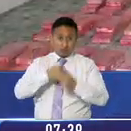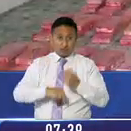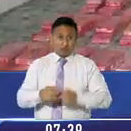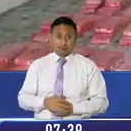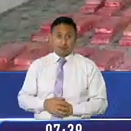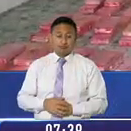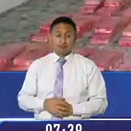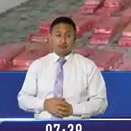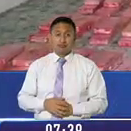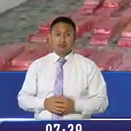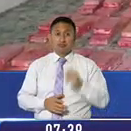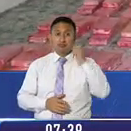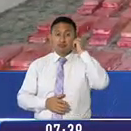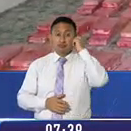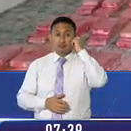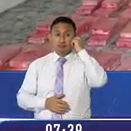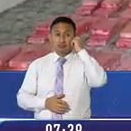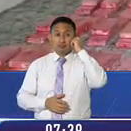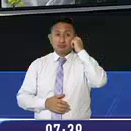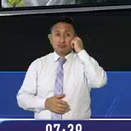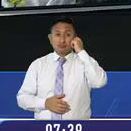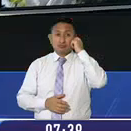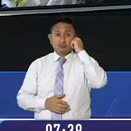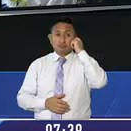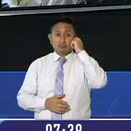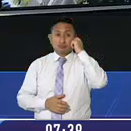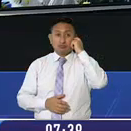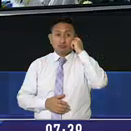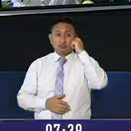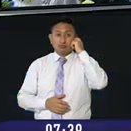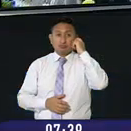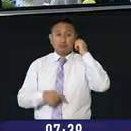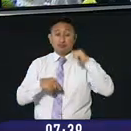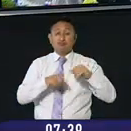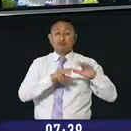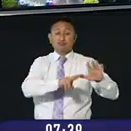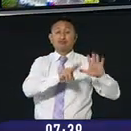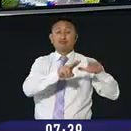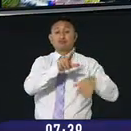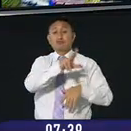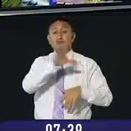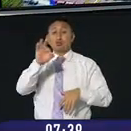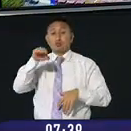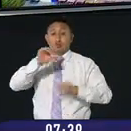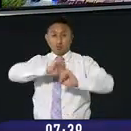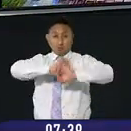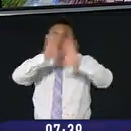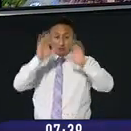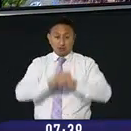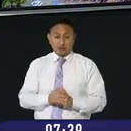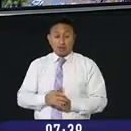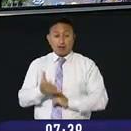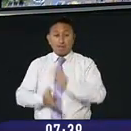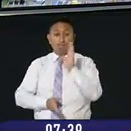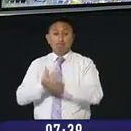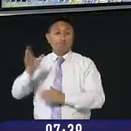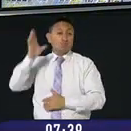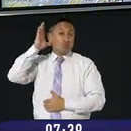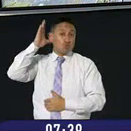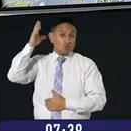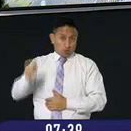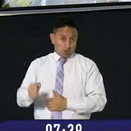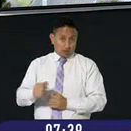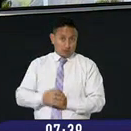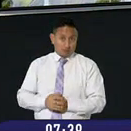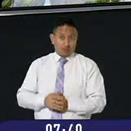Informó Mauricio Sánchez. 7:39 de la mañana, 6:39 en Galápagos. Vamos a Cuenca. Ya ciudadanos estuvieron a